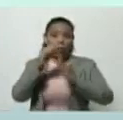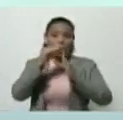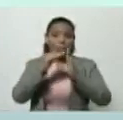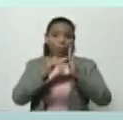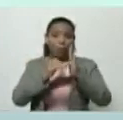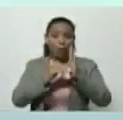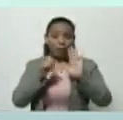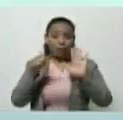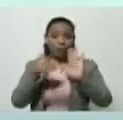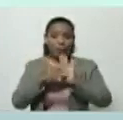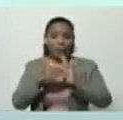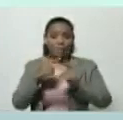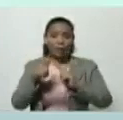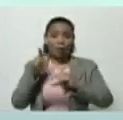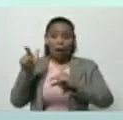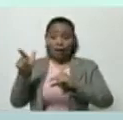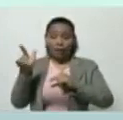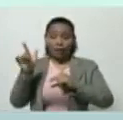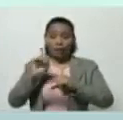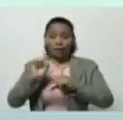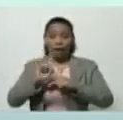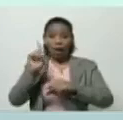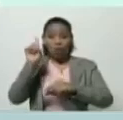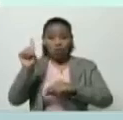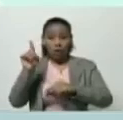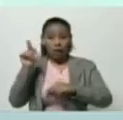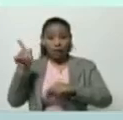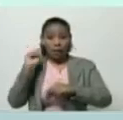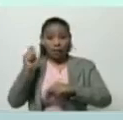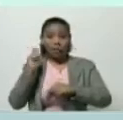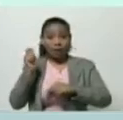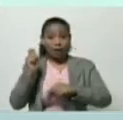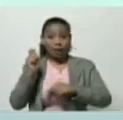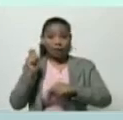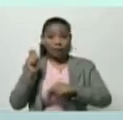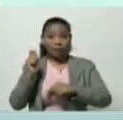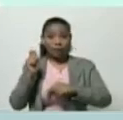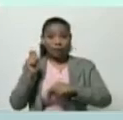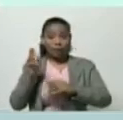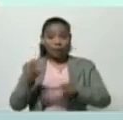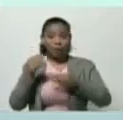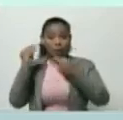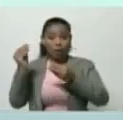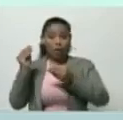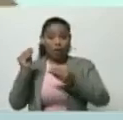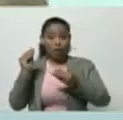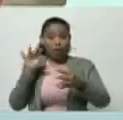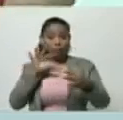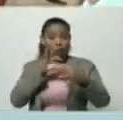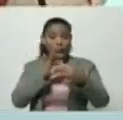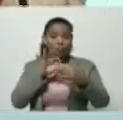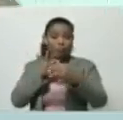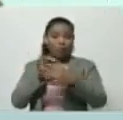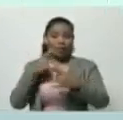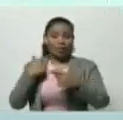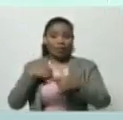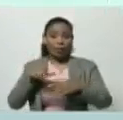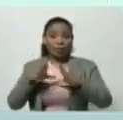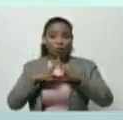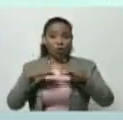de 6.000. Pero ahí ya nos están quedando una. Ya esa tarea, se la hemos dado a los enlaces. Una vez que tengamos todo